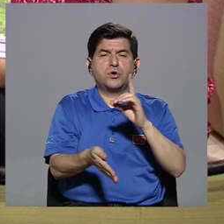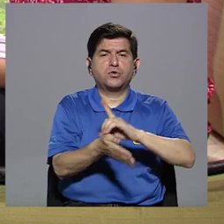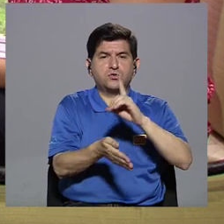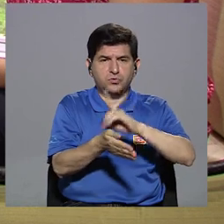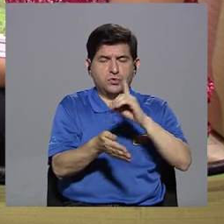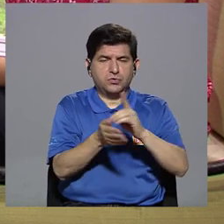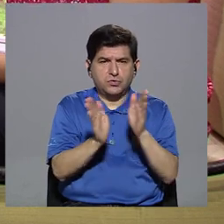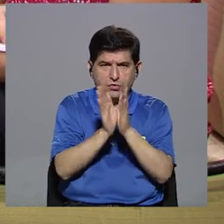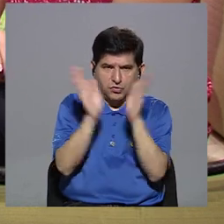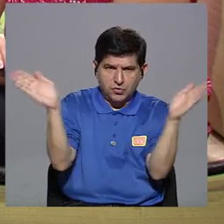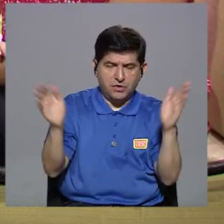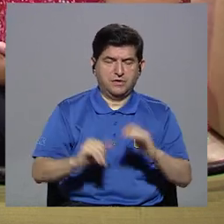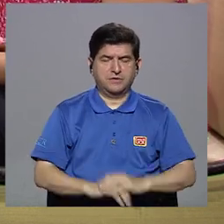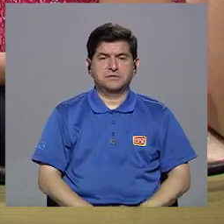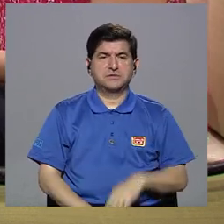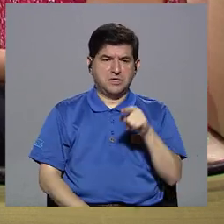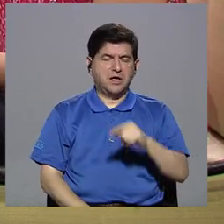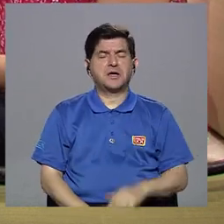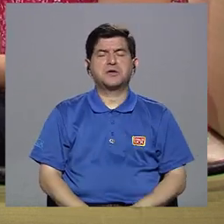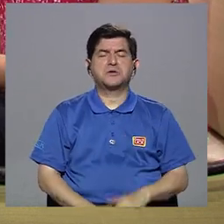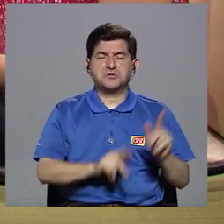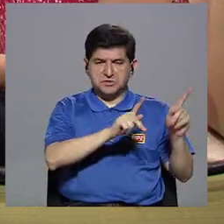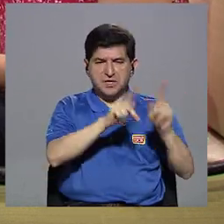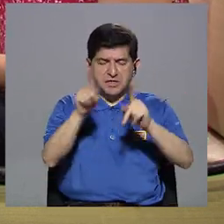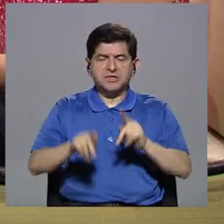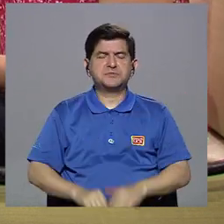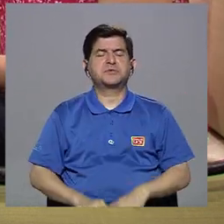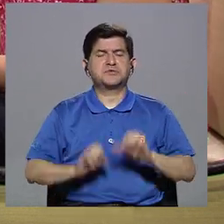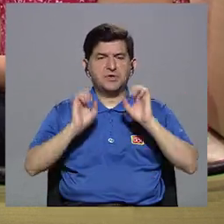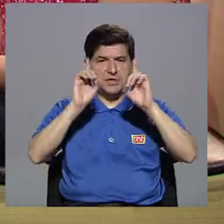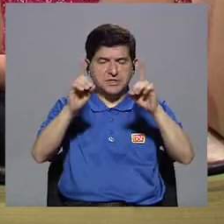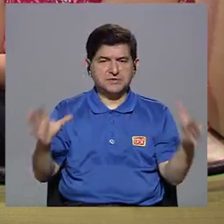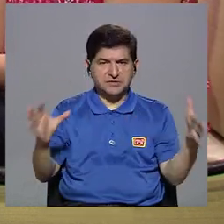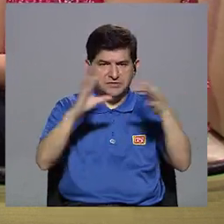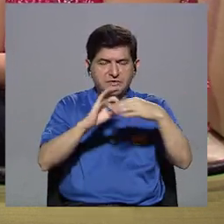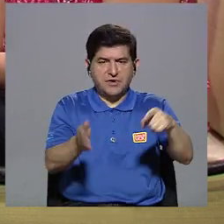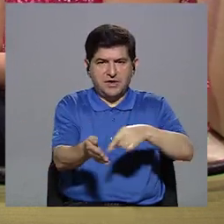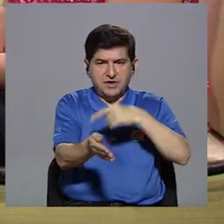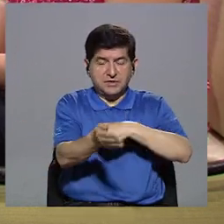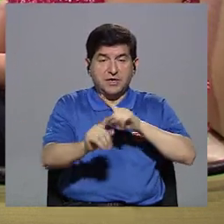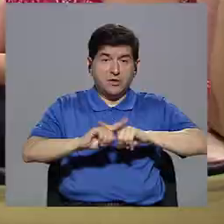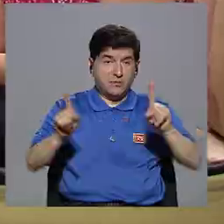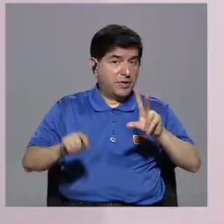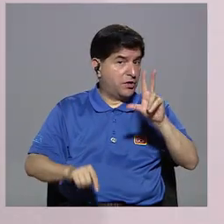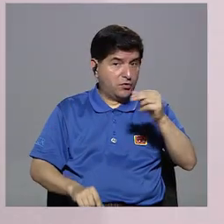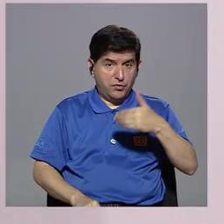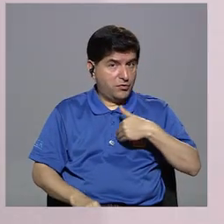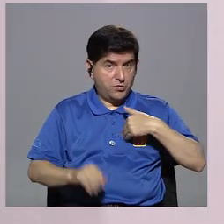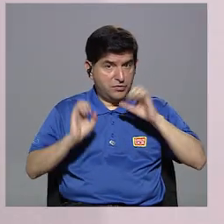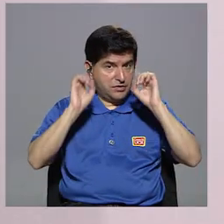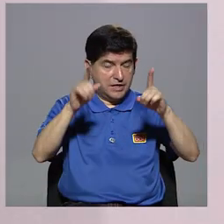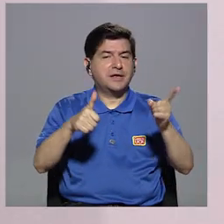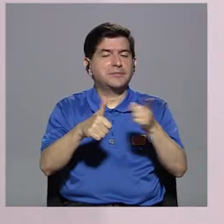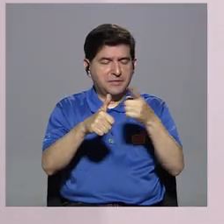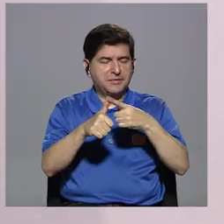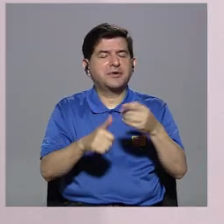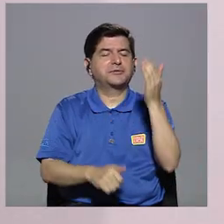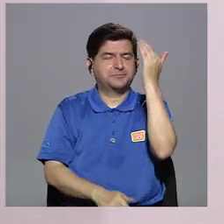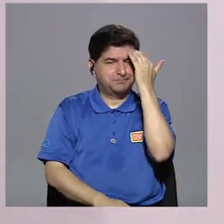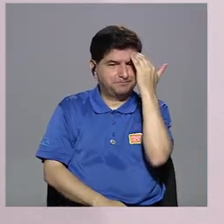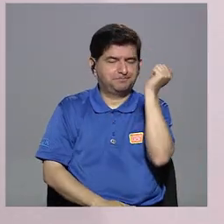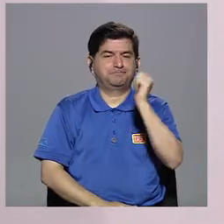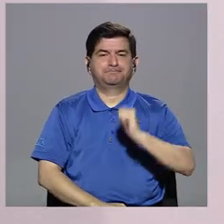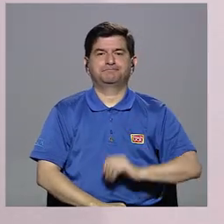internistas muchos buenos médicos generales educarme los pacientes diabéticos pero si no ha sido educado lo primero es el